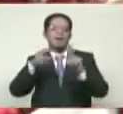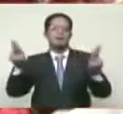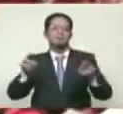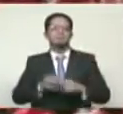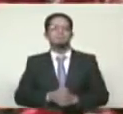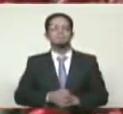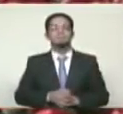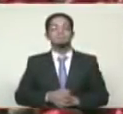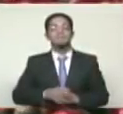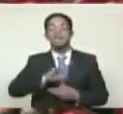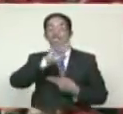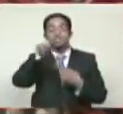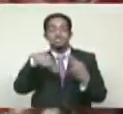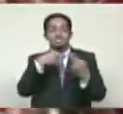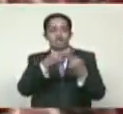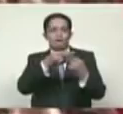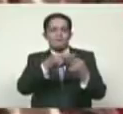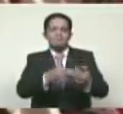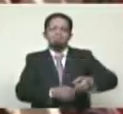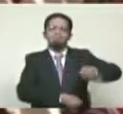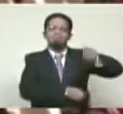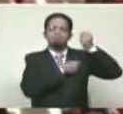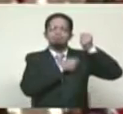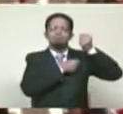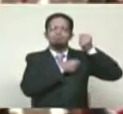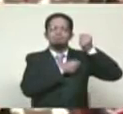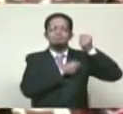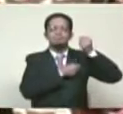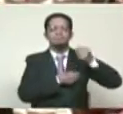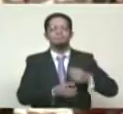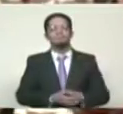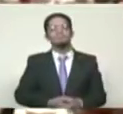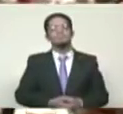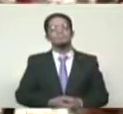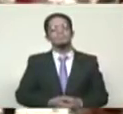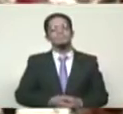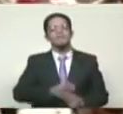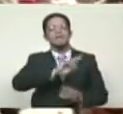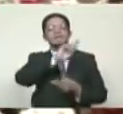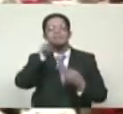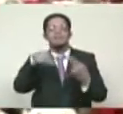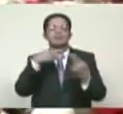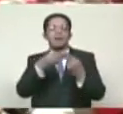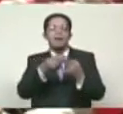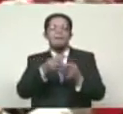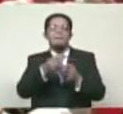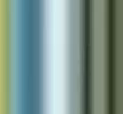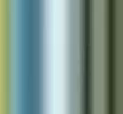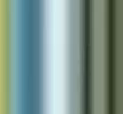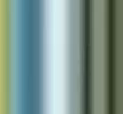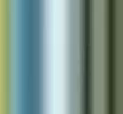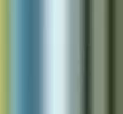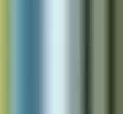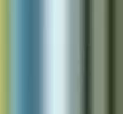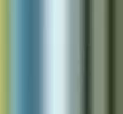Más nunca las armas, dijimos. Más nunca plomo.